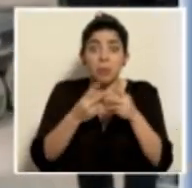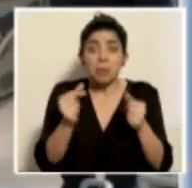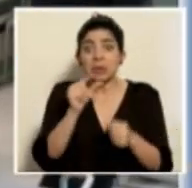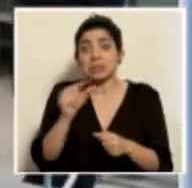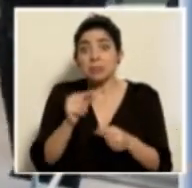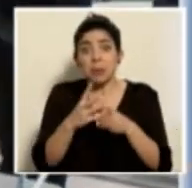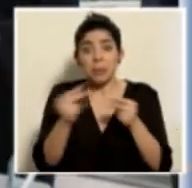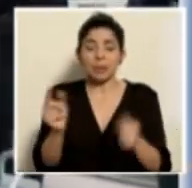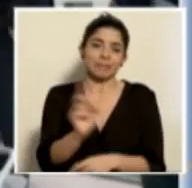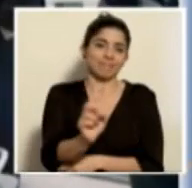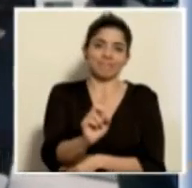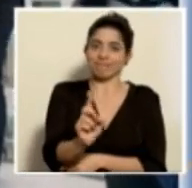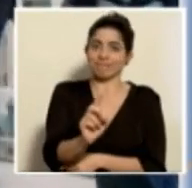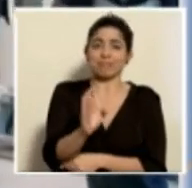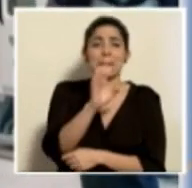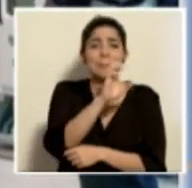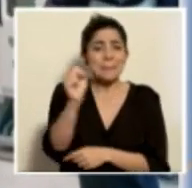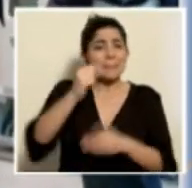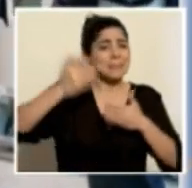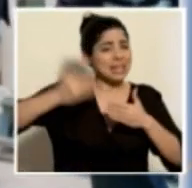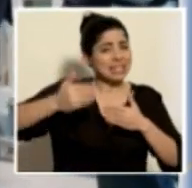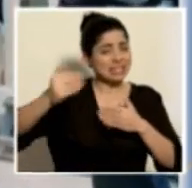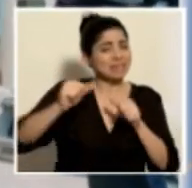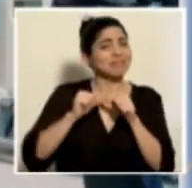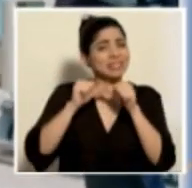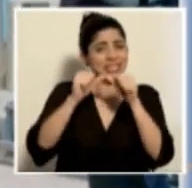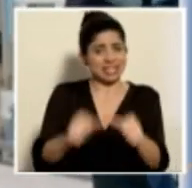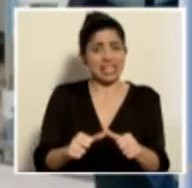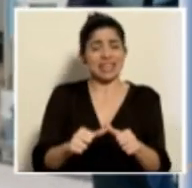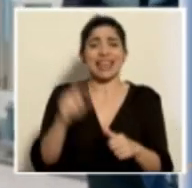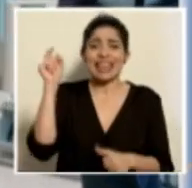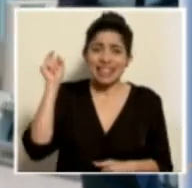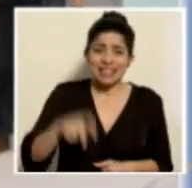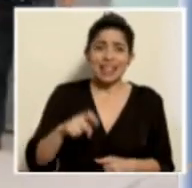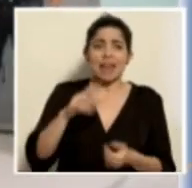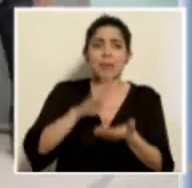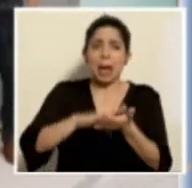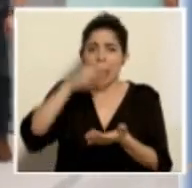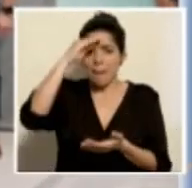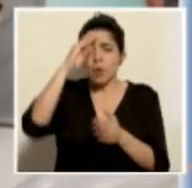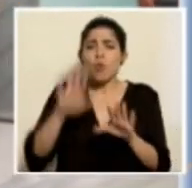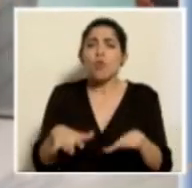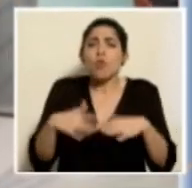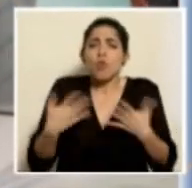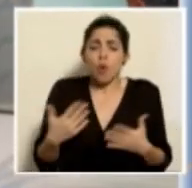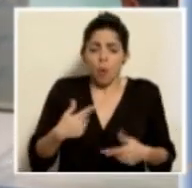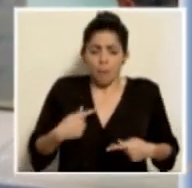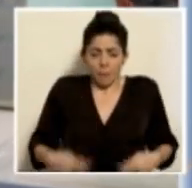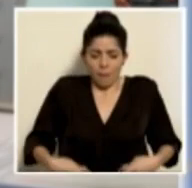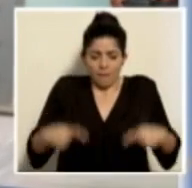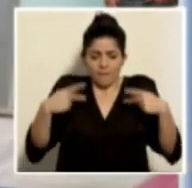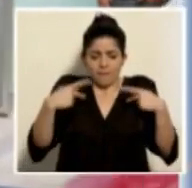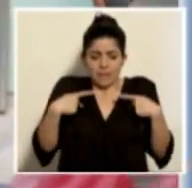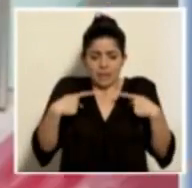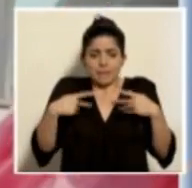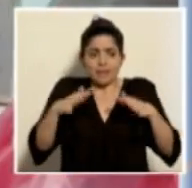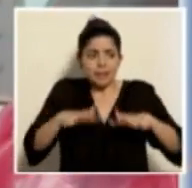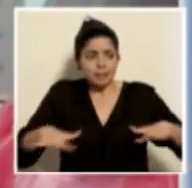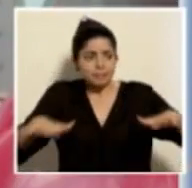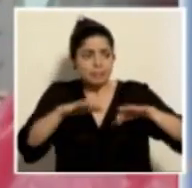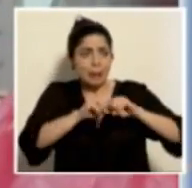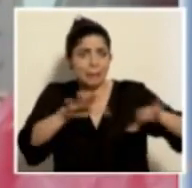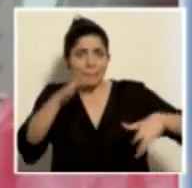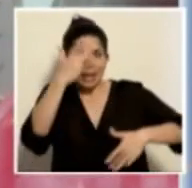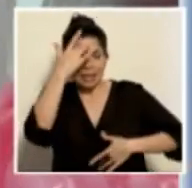semanas. Tenemos meses por delante y tenemos que aprender a convivir con la pandemia